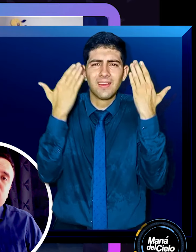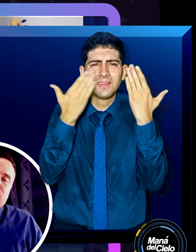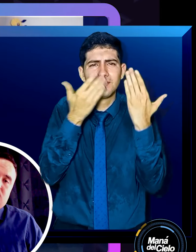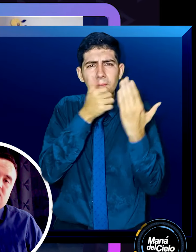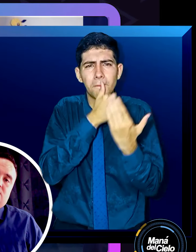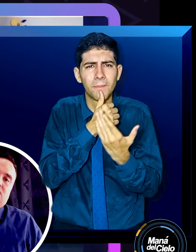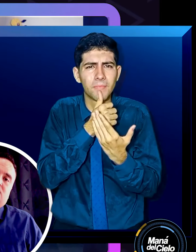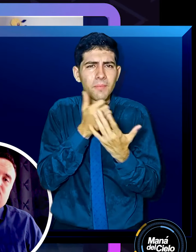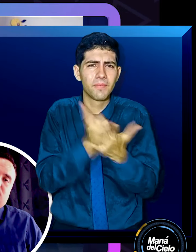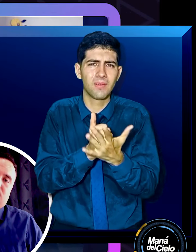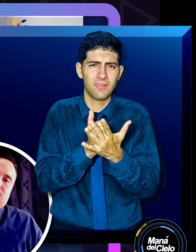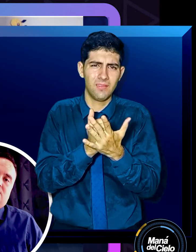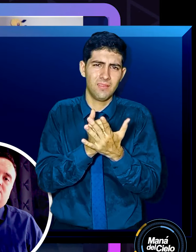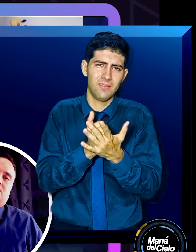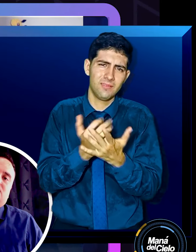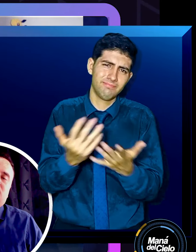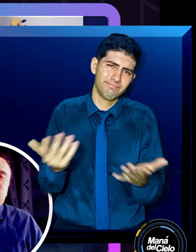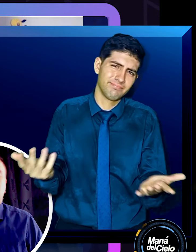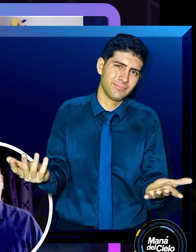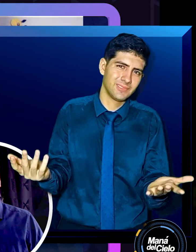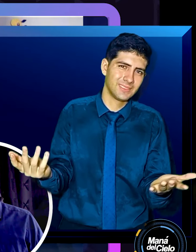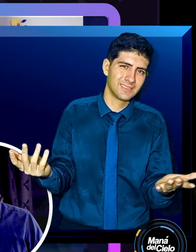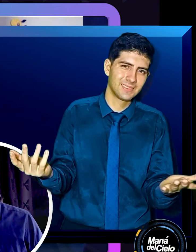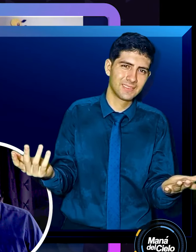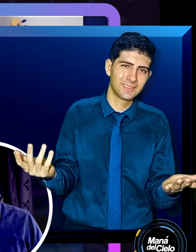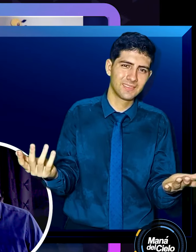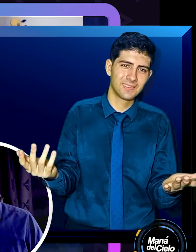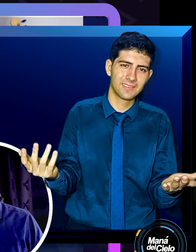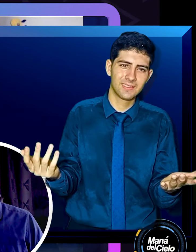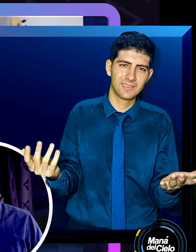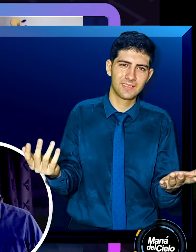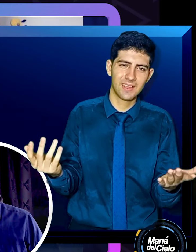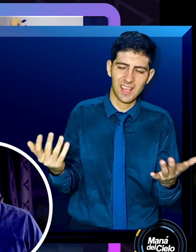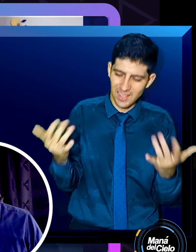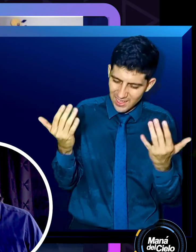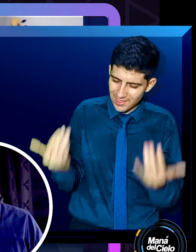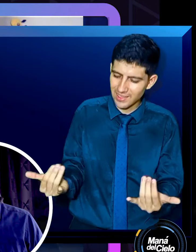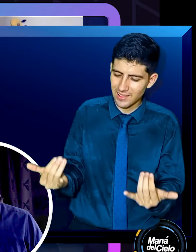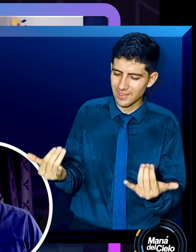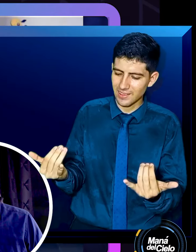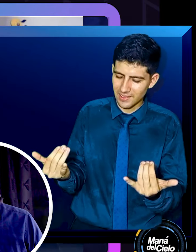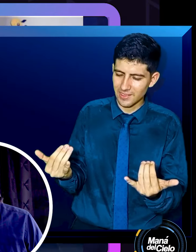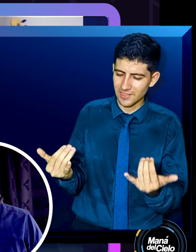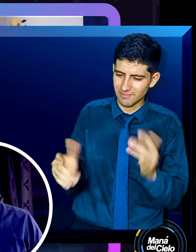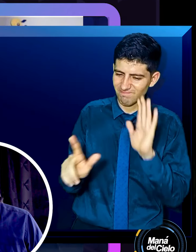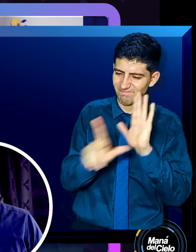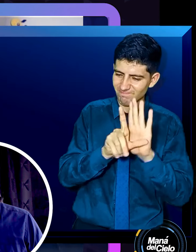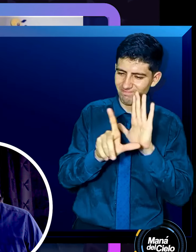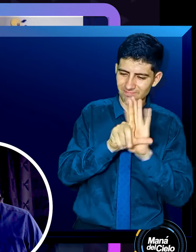Contra tales cosas no hay ley. ¿Sabe qué?